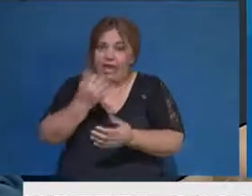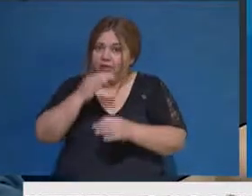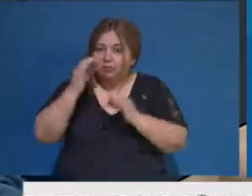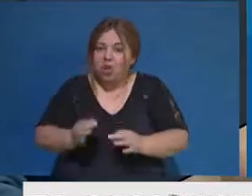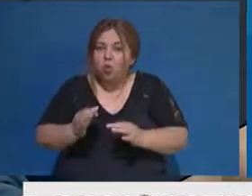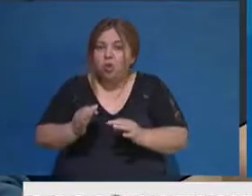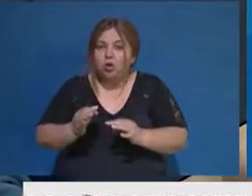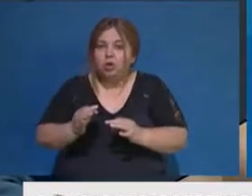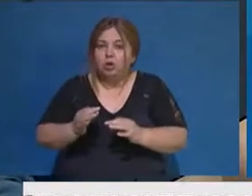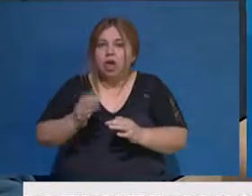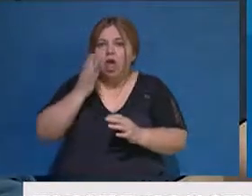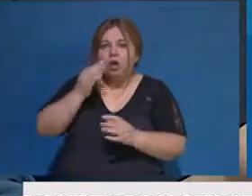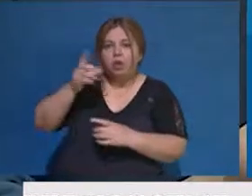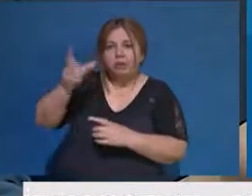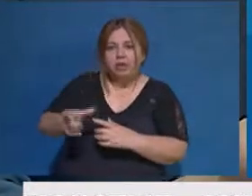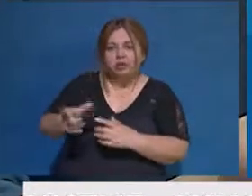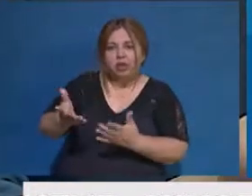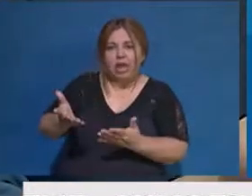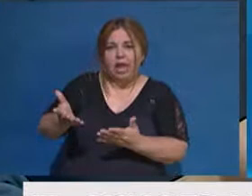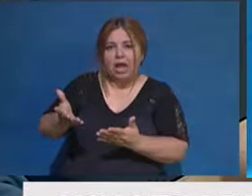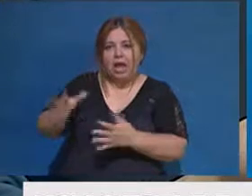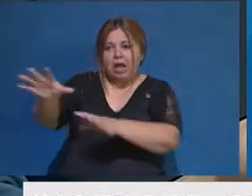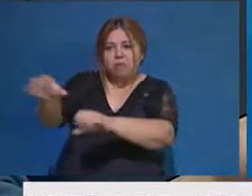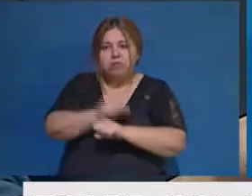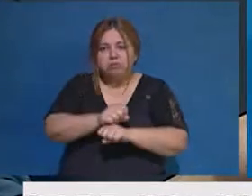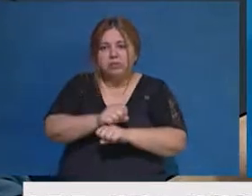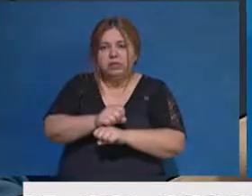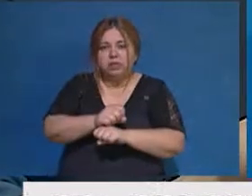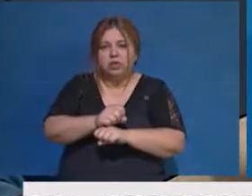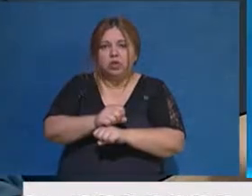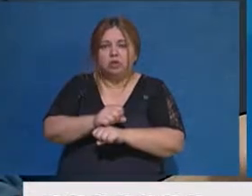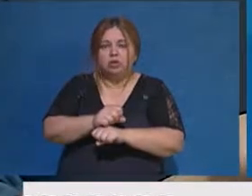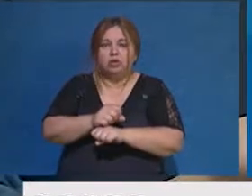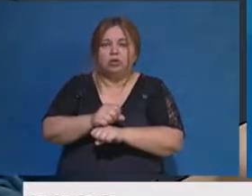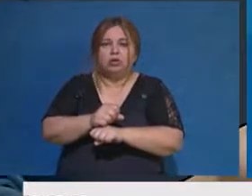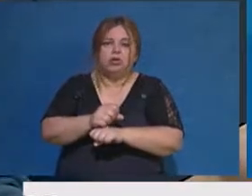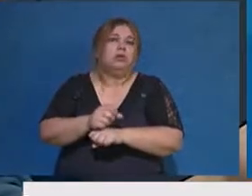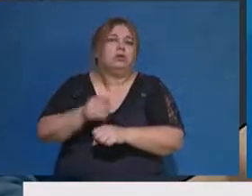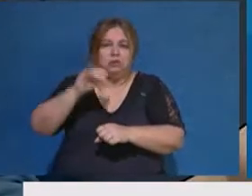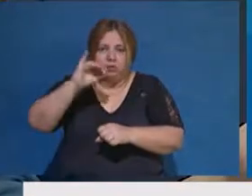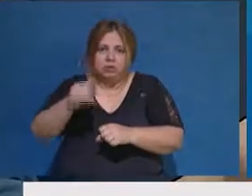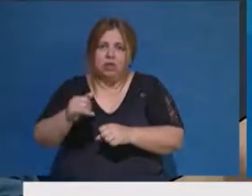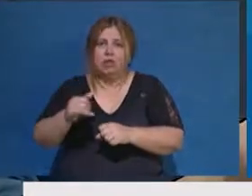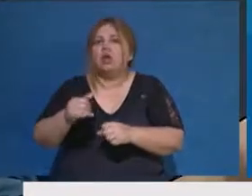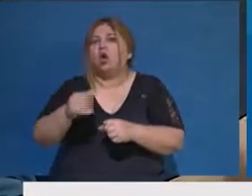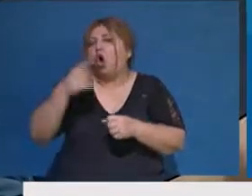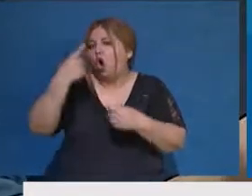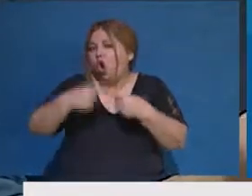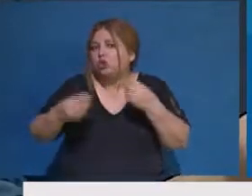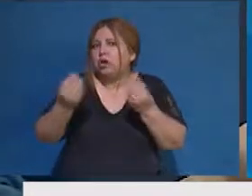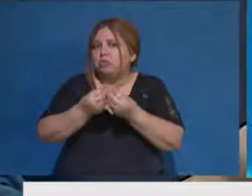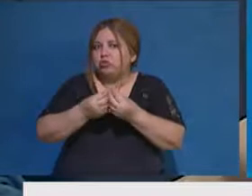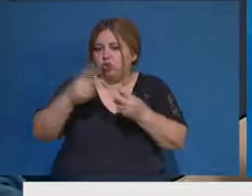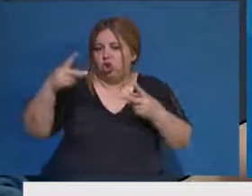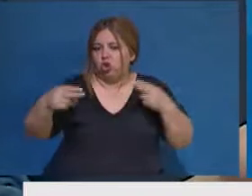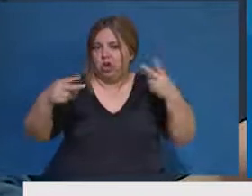que provoquen que esta persona quede finalmente detenida en otra oportunidad. Tiene una cantidad importante de restricciones que tiene que cumplir.